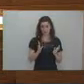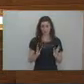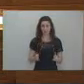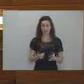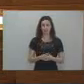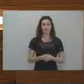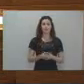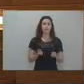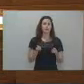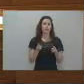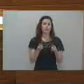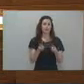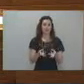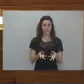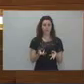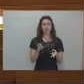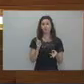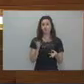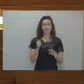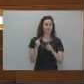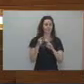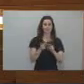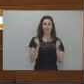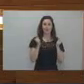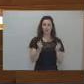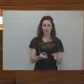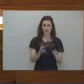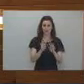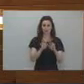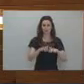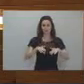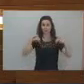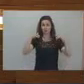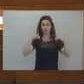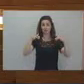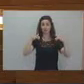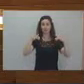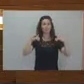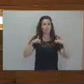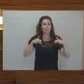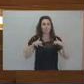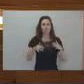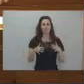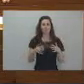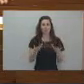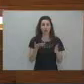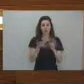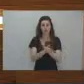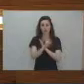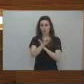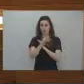hacer números, si fuese lo único que para nosotros contase en esta Cámara, no hubiésemos contado, y se lo expliqué, con Izquierda